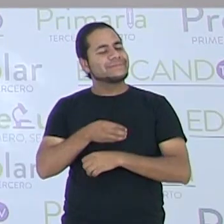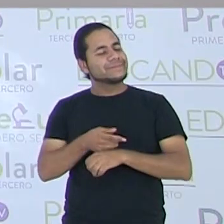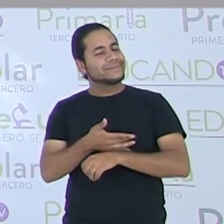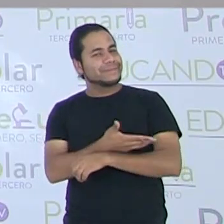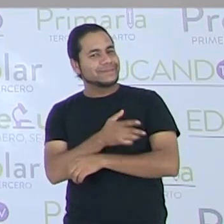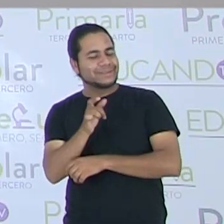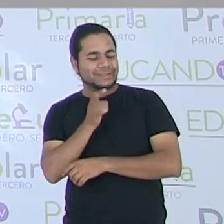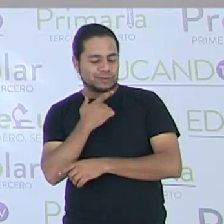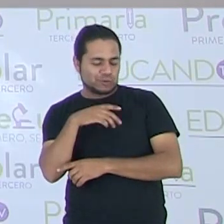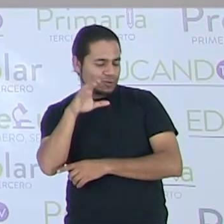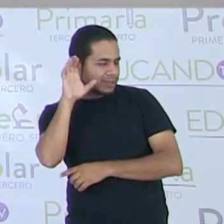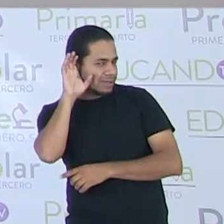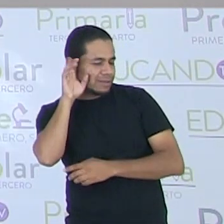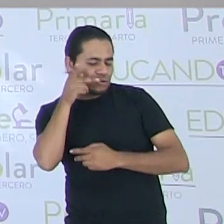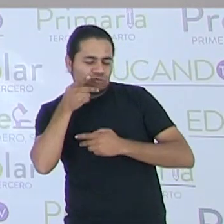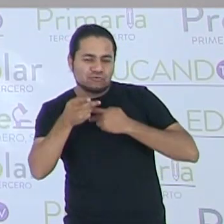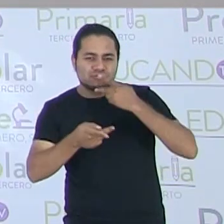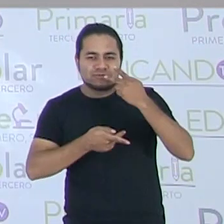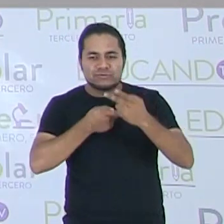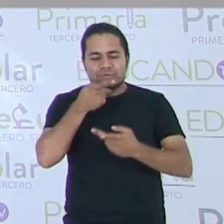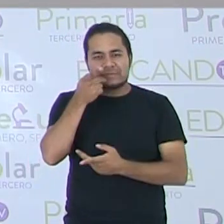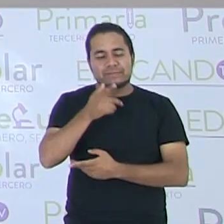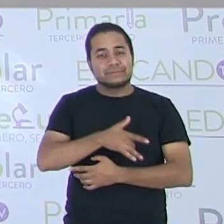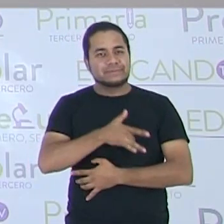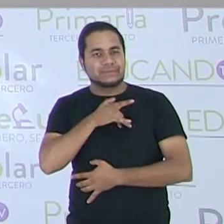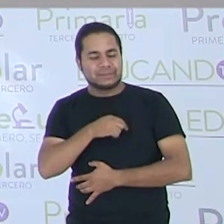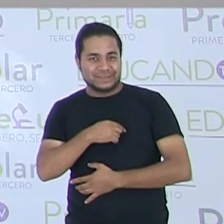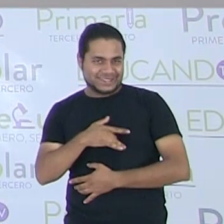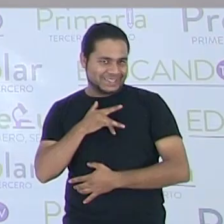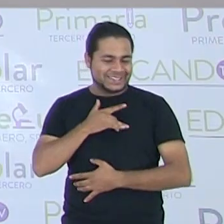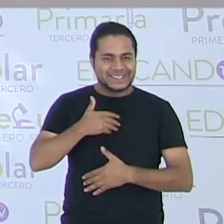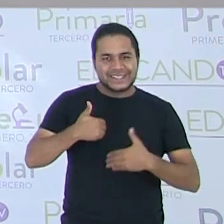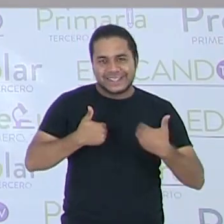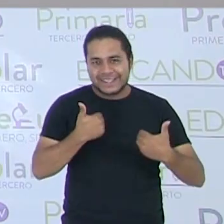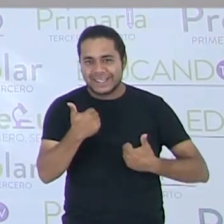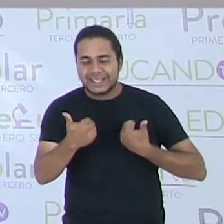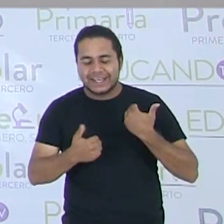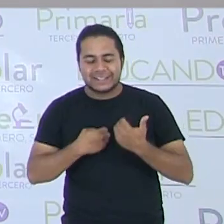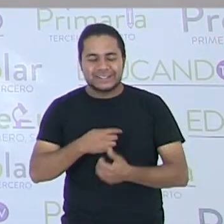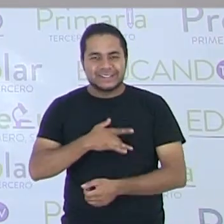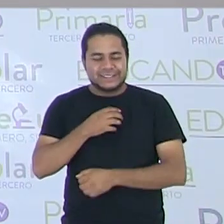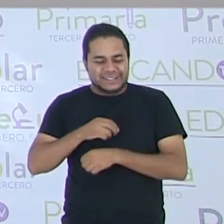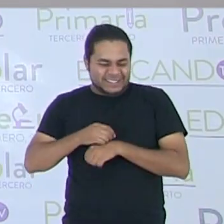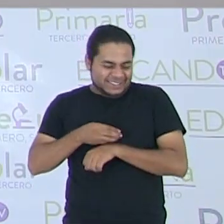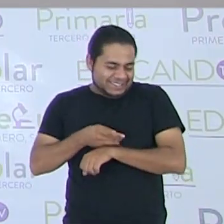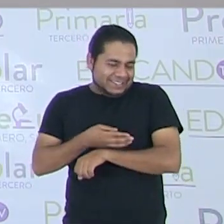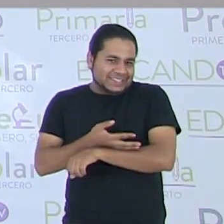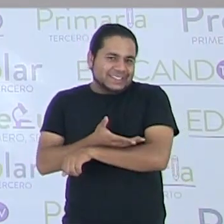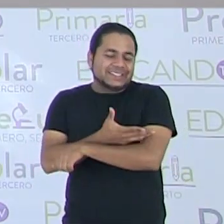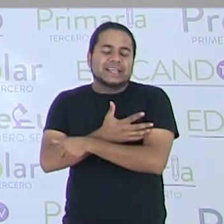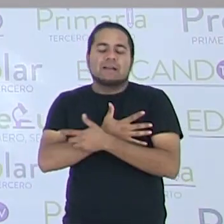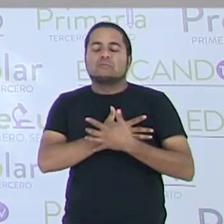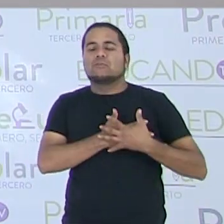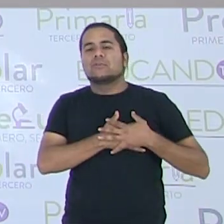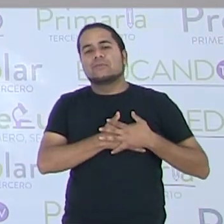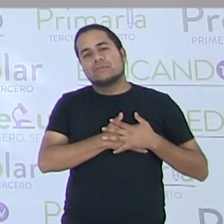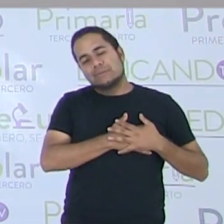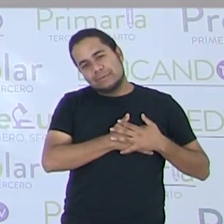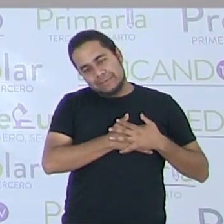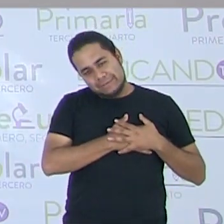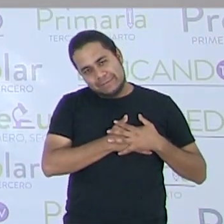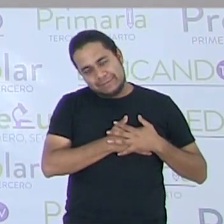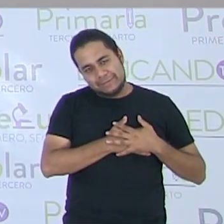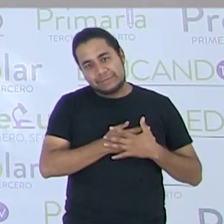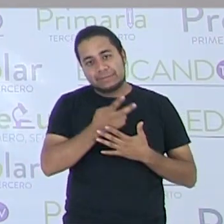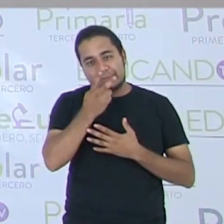al escuchar esta poesía? Yo sentí alegría, sentí emoción, amor. Eso